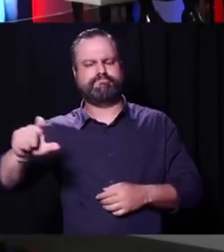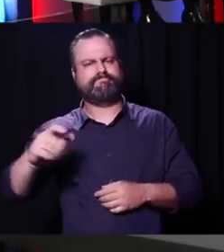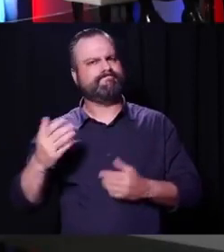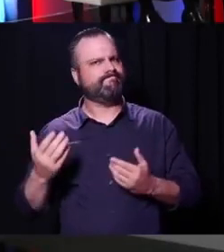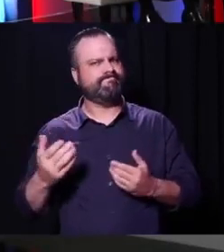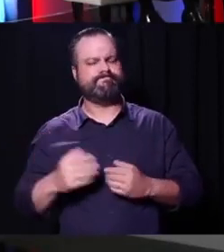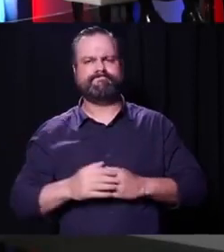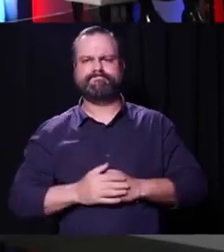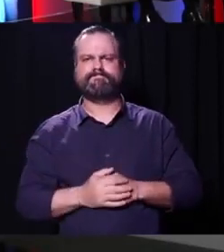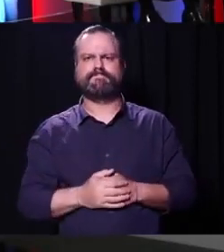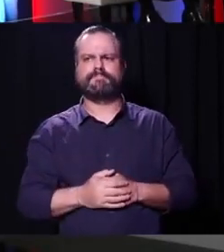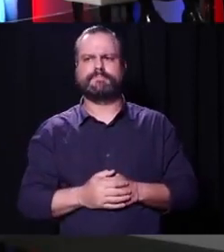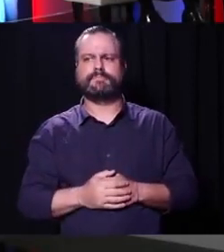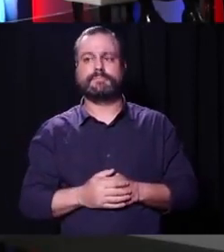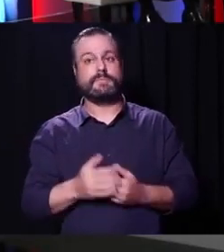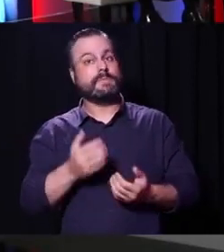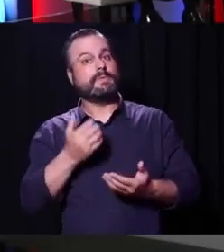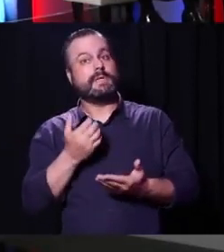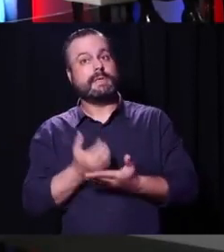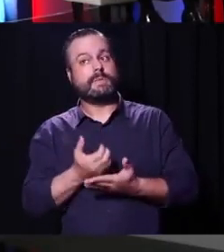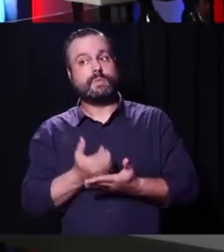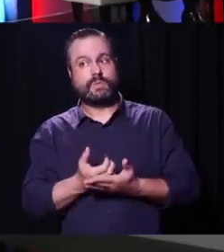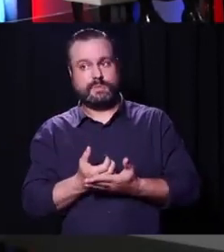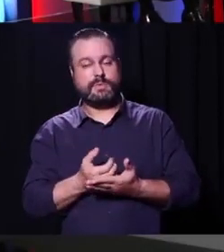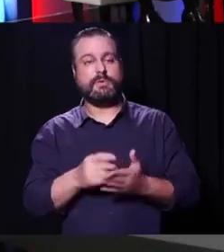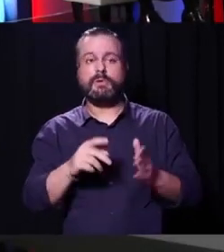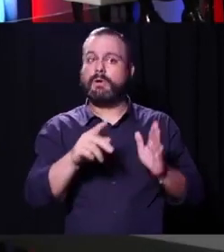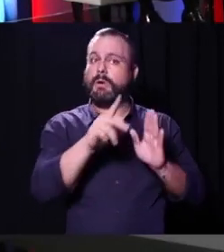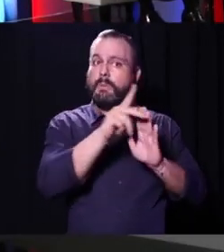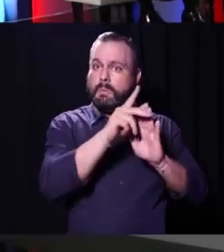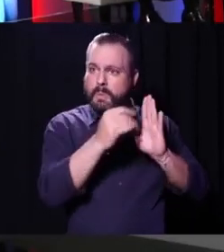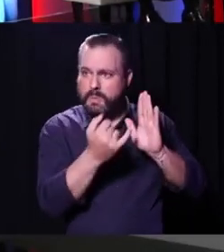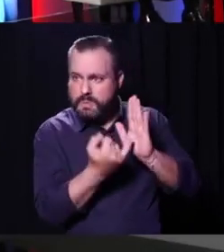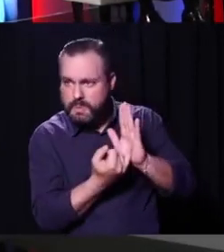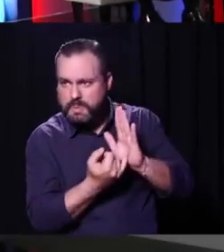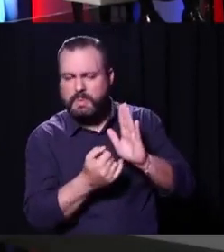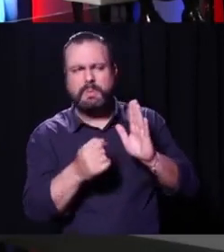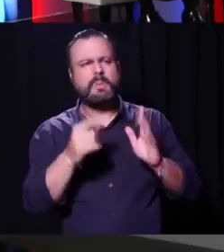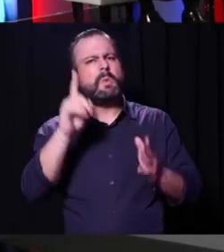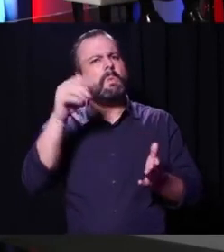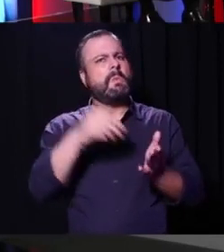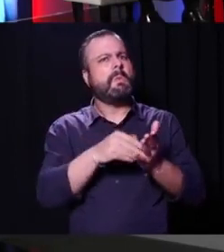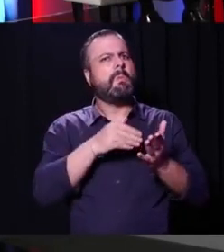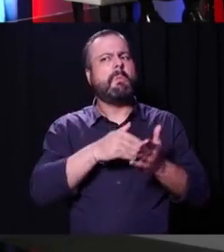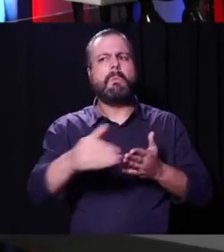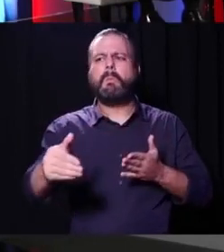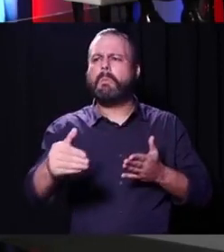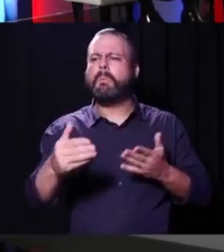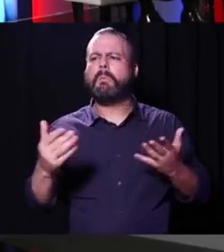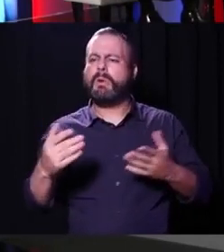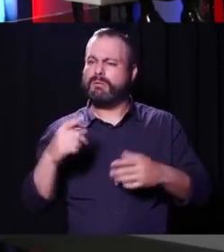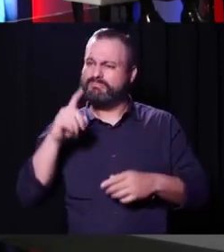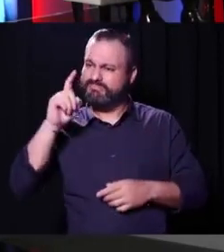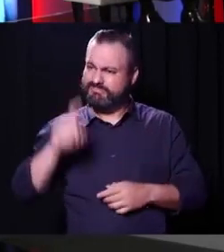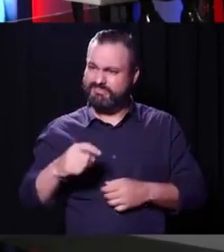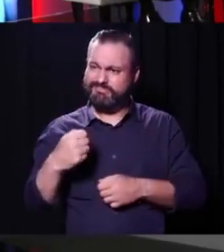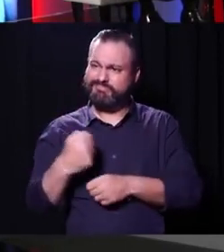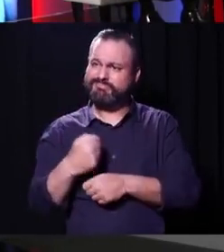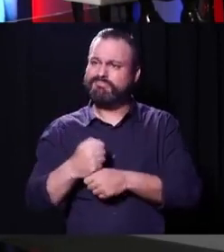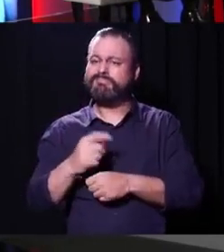citarlo. La economía ahora mismo se proyecta en un crecimiento del 4%. Desempleo está aumentando